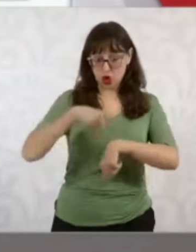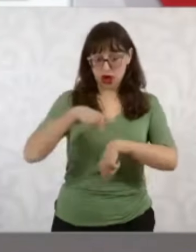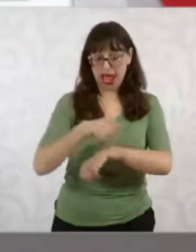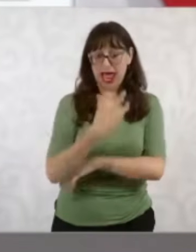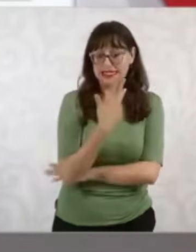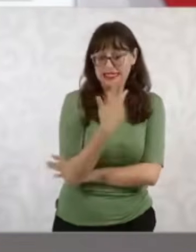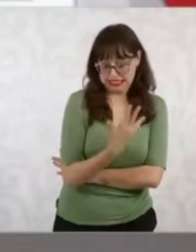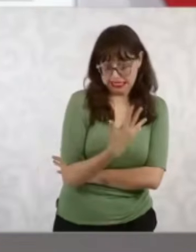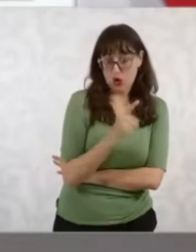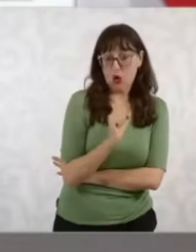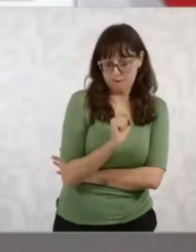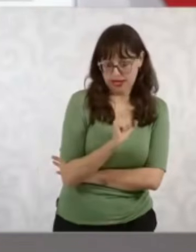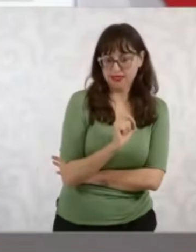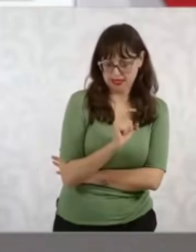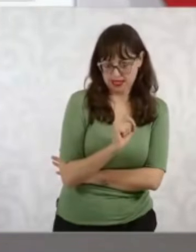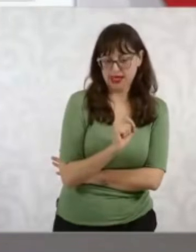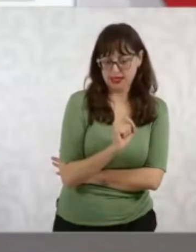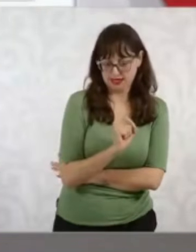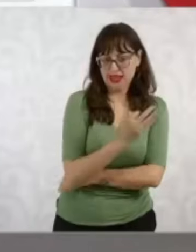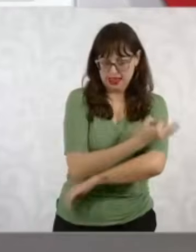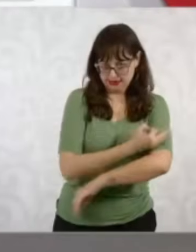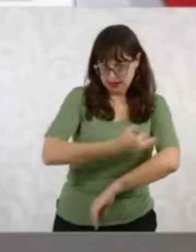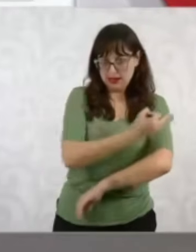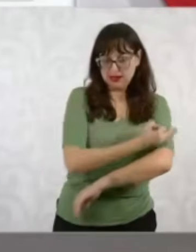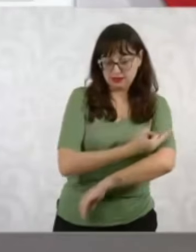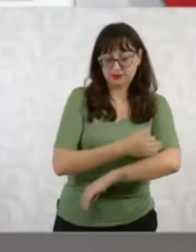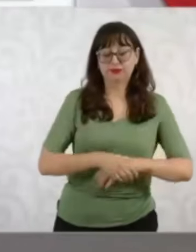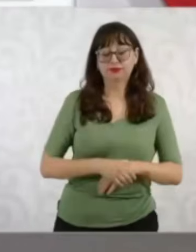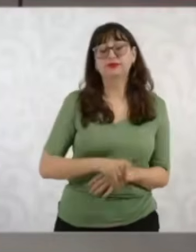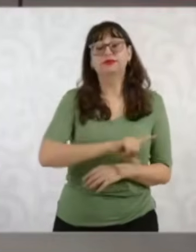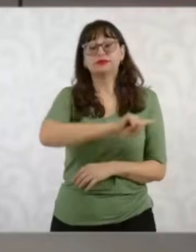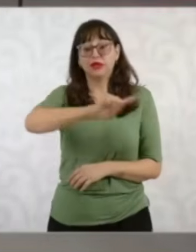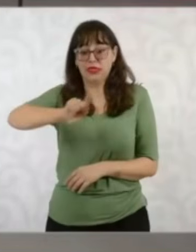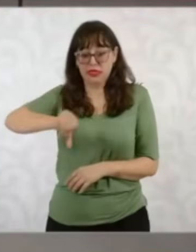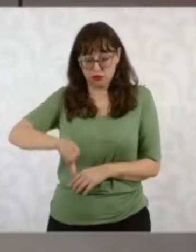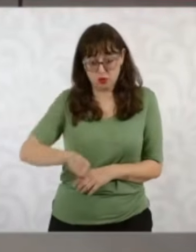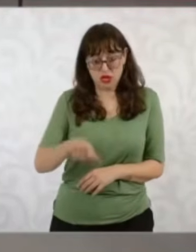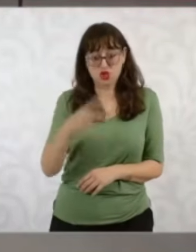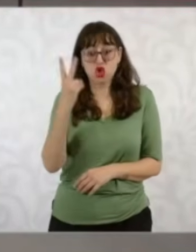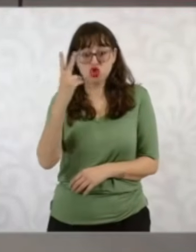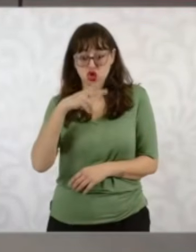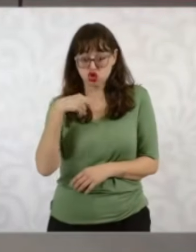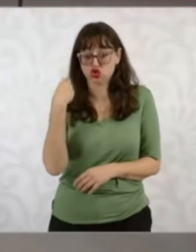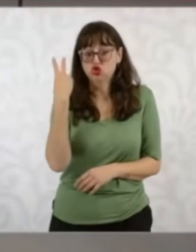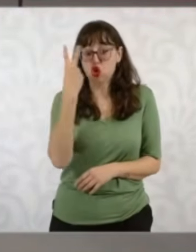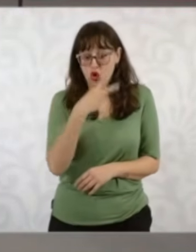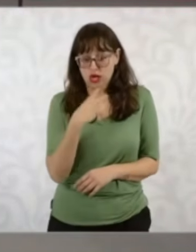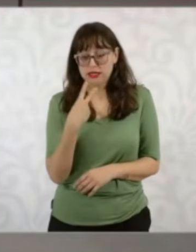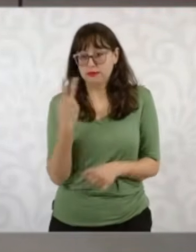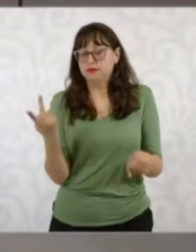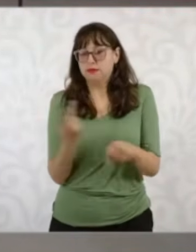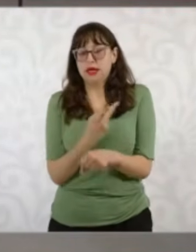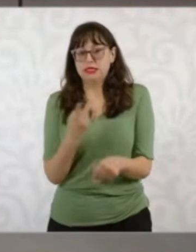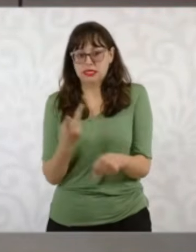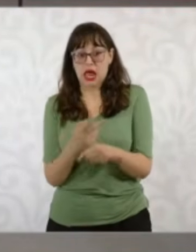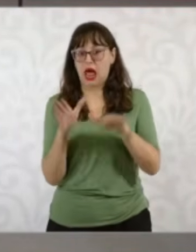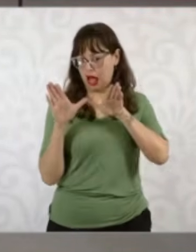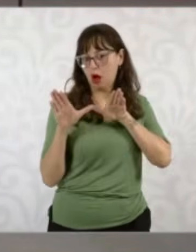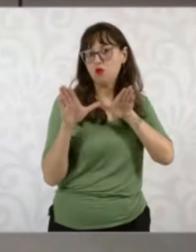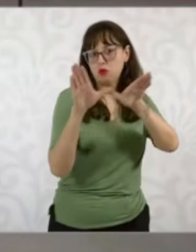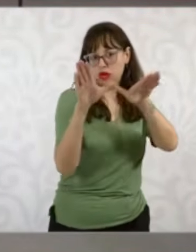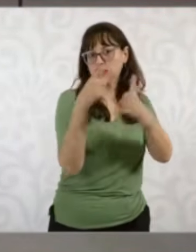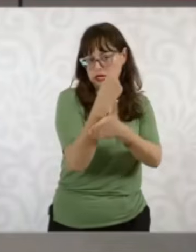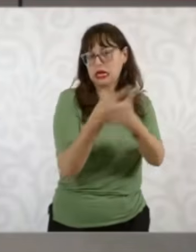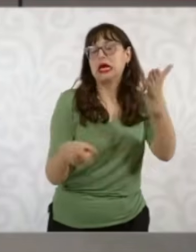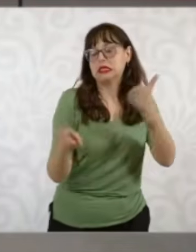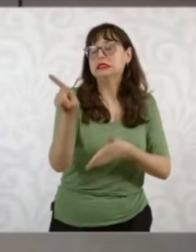2 horas después, cuando se entera que la presidenta, dado que se cancela el vuelo por el mal